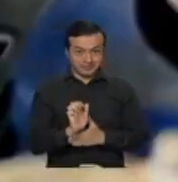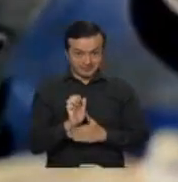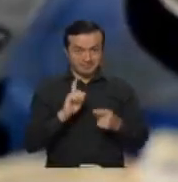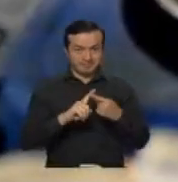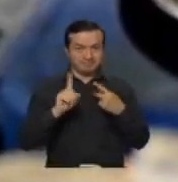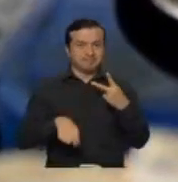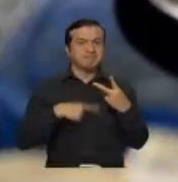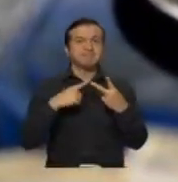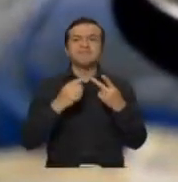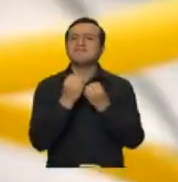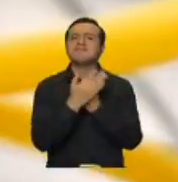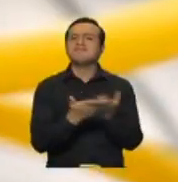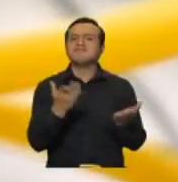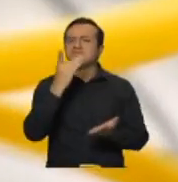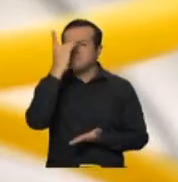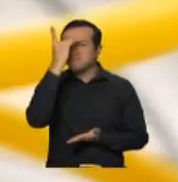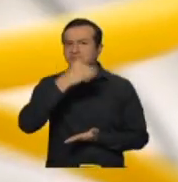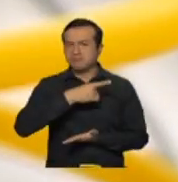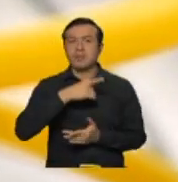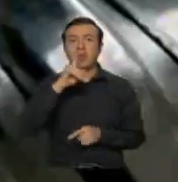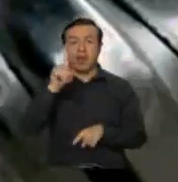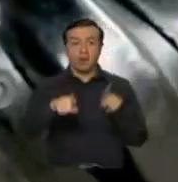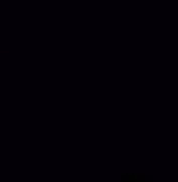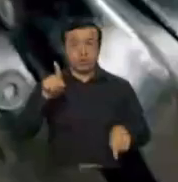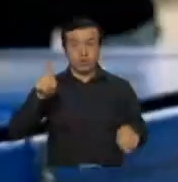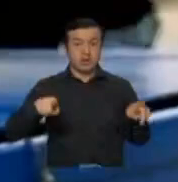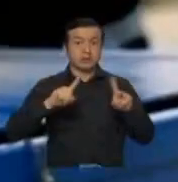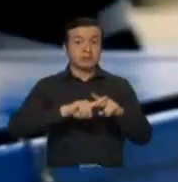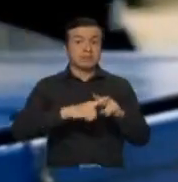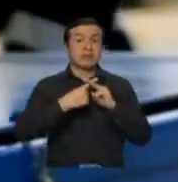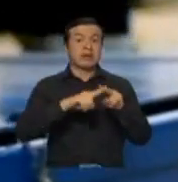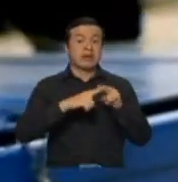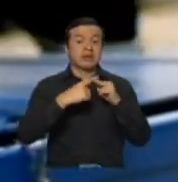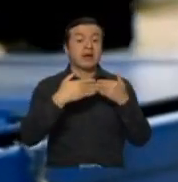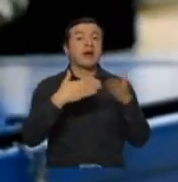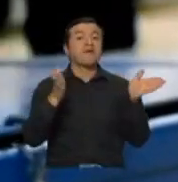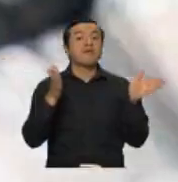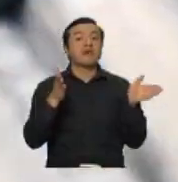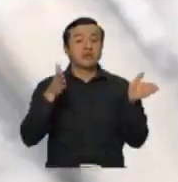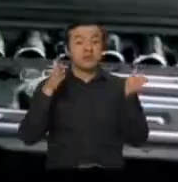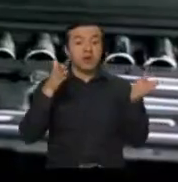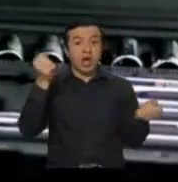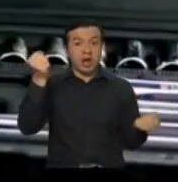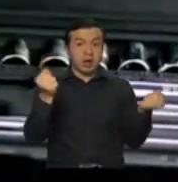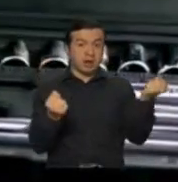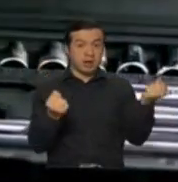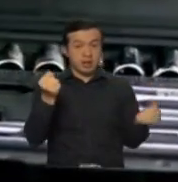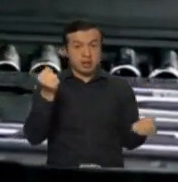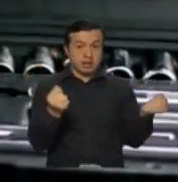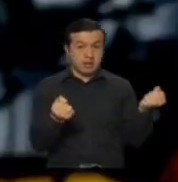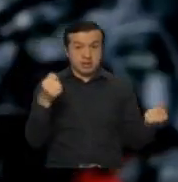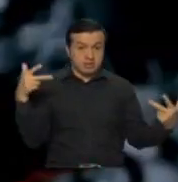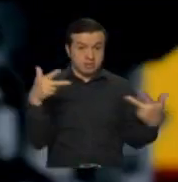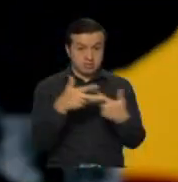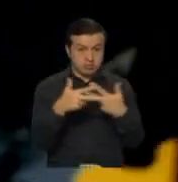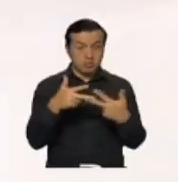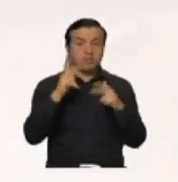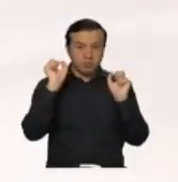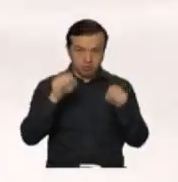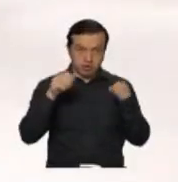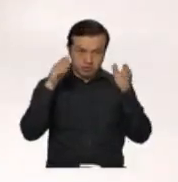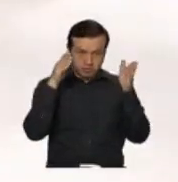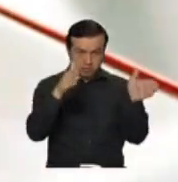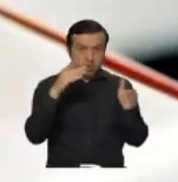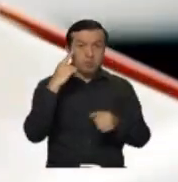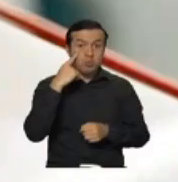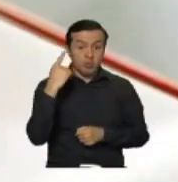Además, informó la decisión de reabrir algunas mecánicas que atenderán exclusivamente a vehículos con circulación autorizada. Las